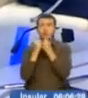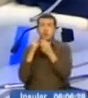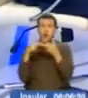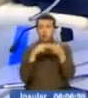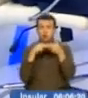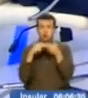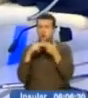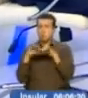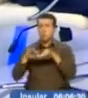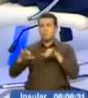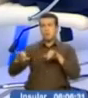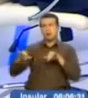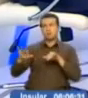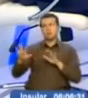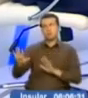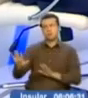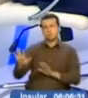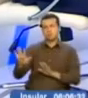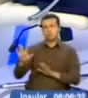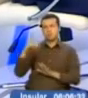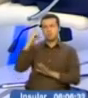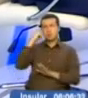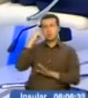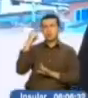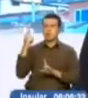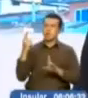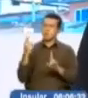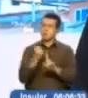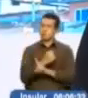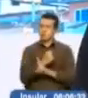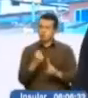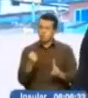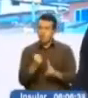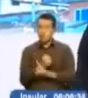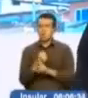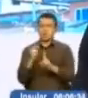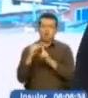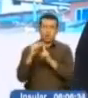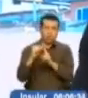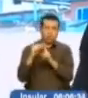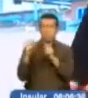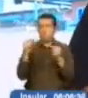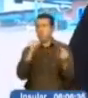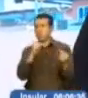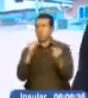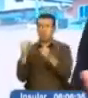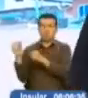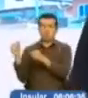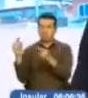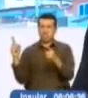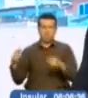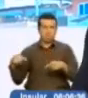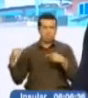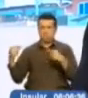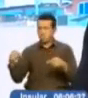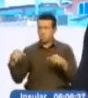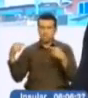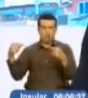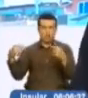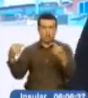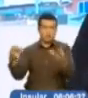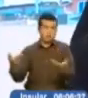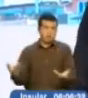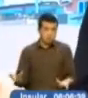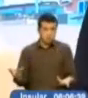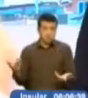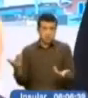mediadas, más distantes. Y si uno piensa en eso, la violencia de la que hablaba Emi, esta violencia cotidiana, esta violencia de todos los días, y